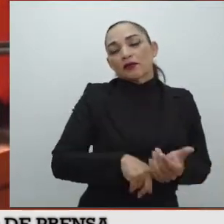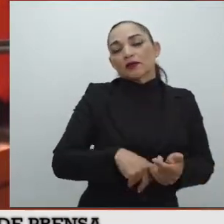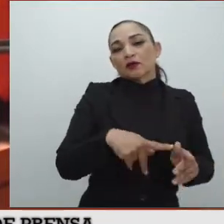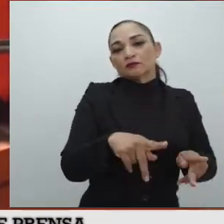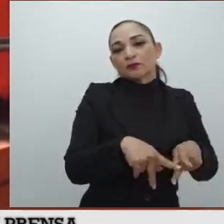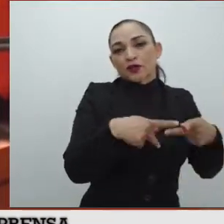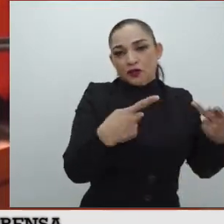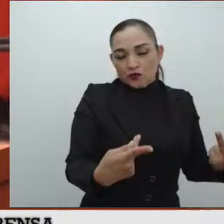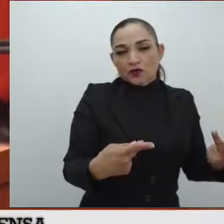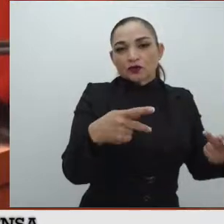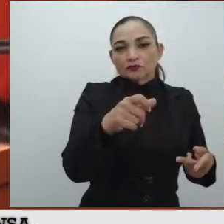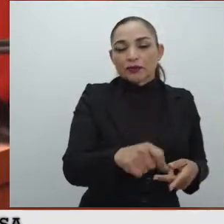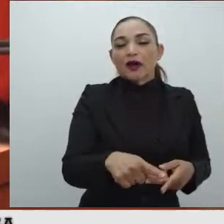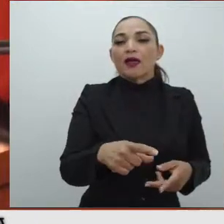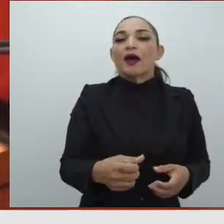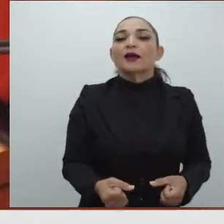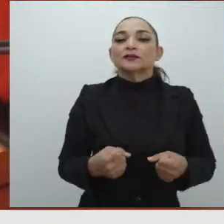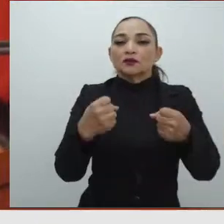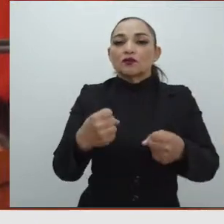una ley